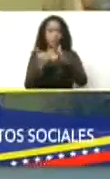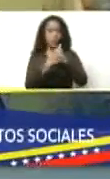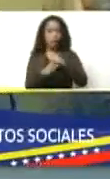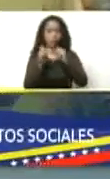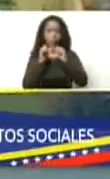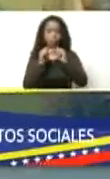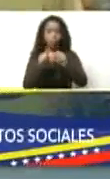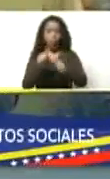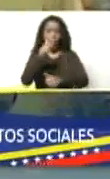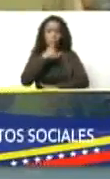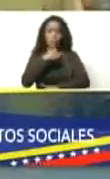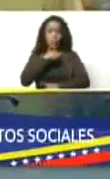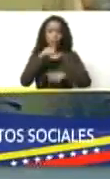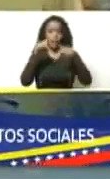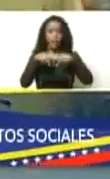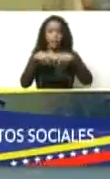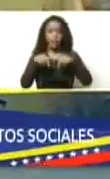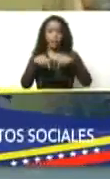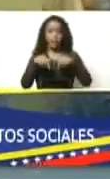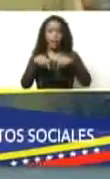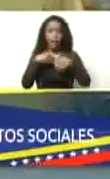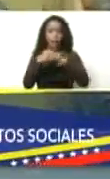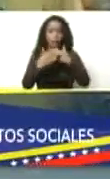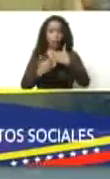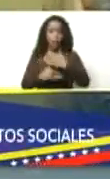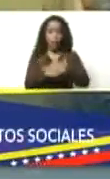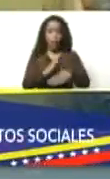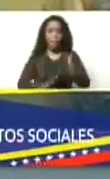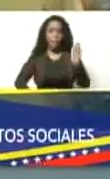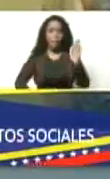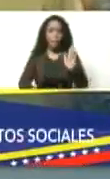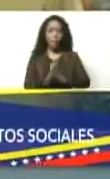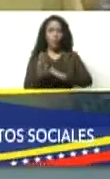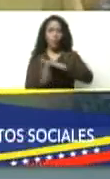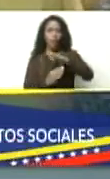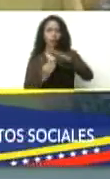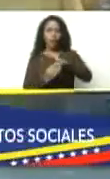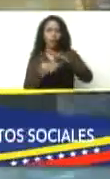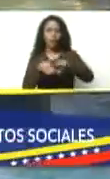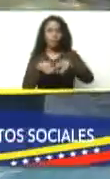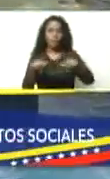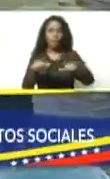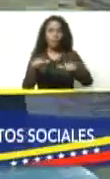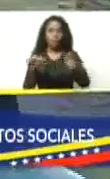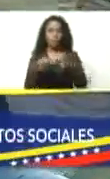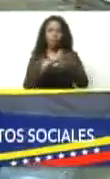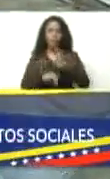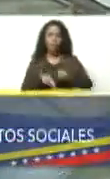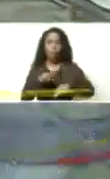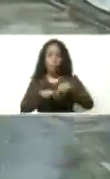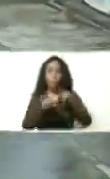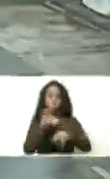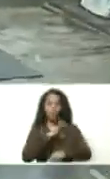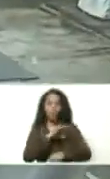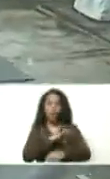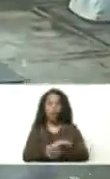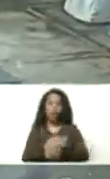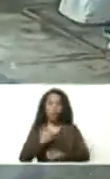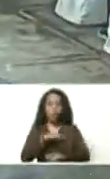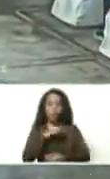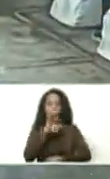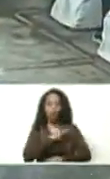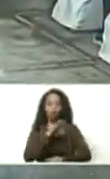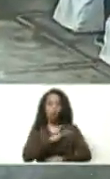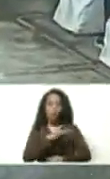se mantuvieron y que hoy están echando para adelante desde las bases, desde el territorio donde se construye el socialismo. Nuestro